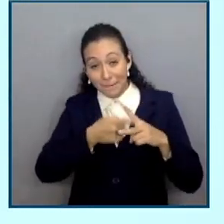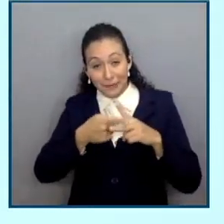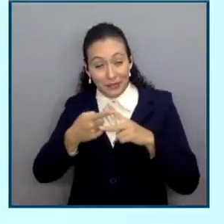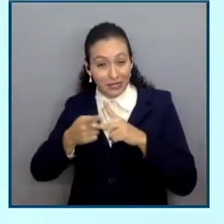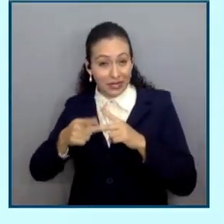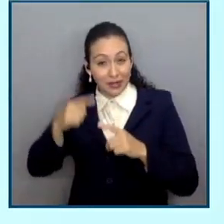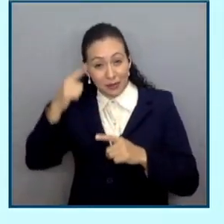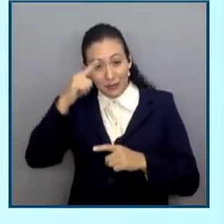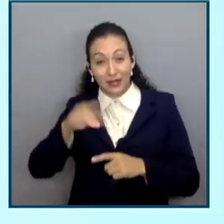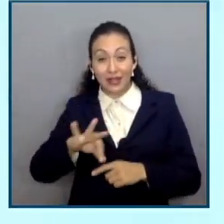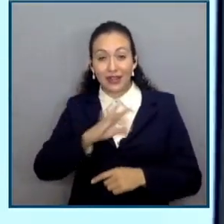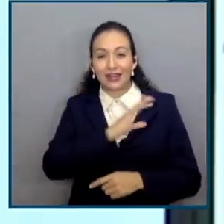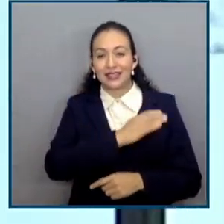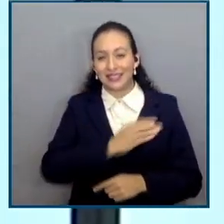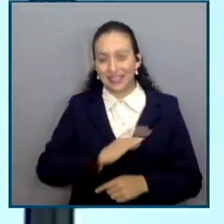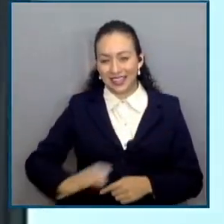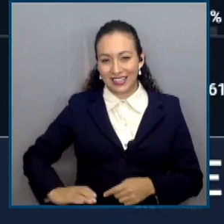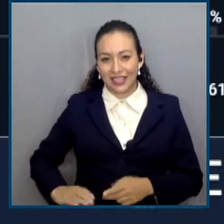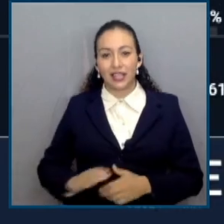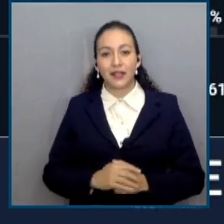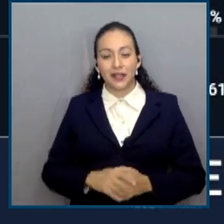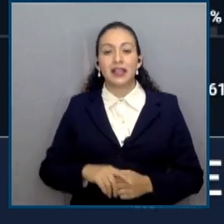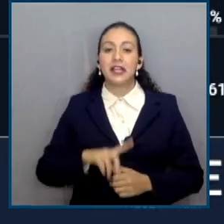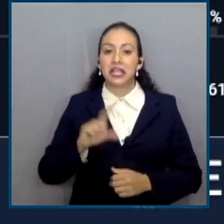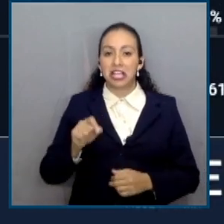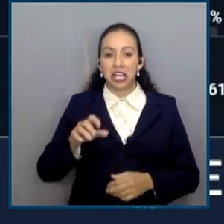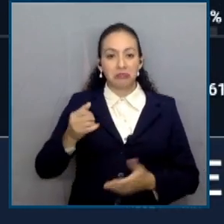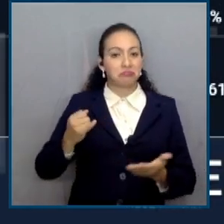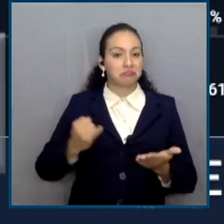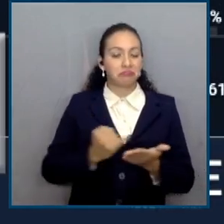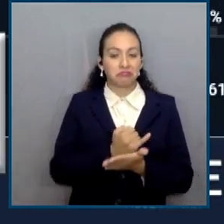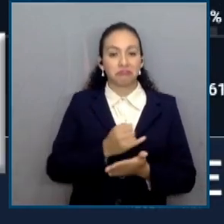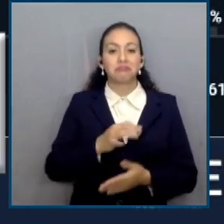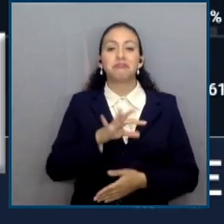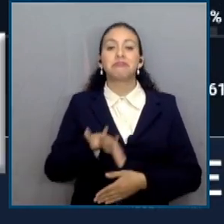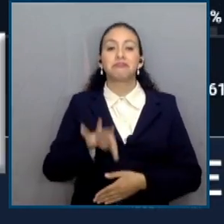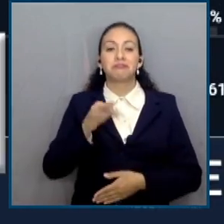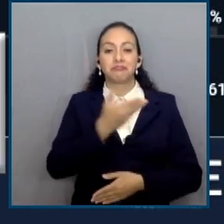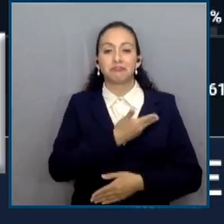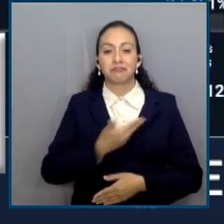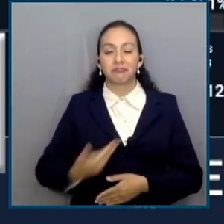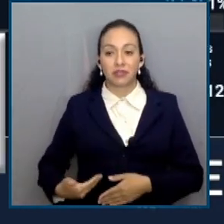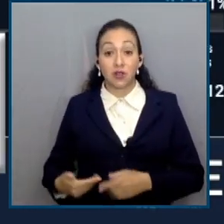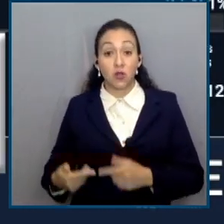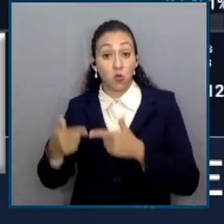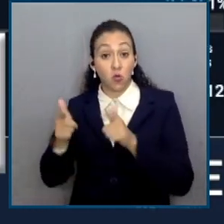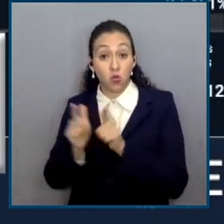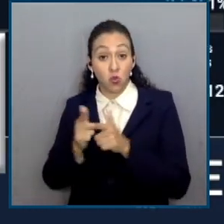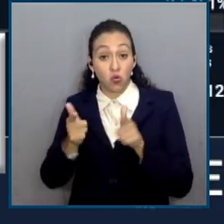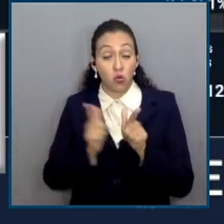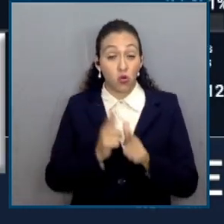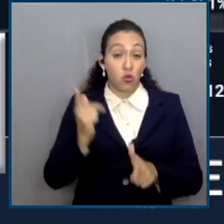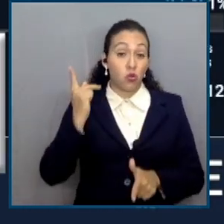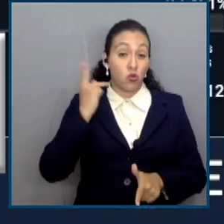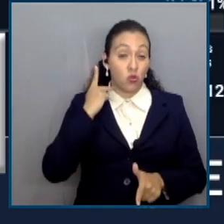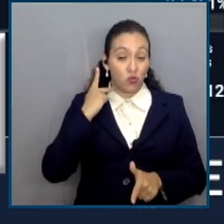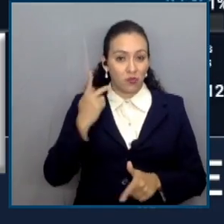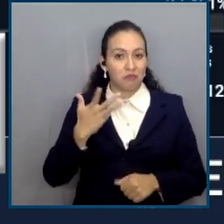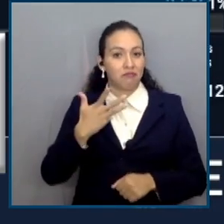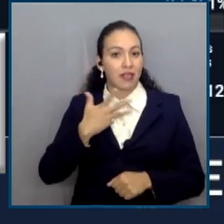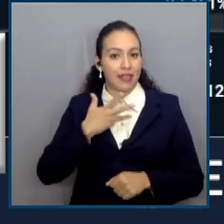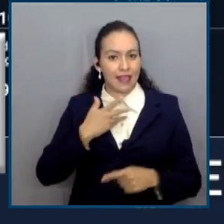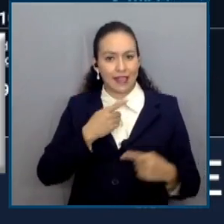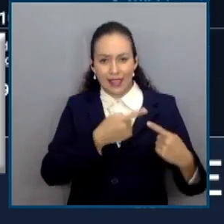el cómputo y se anuncian los resultados finales de la elección, los partidos políticos cuentan con distintos medios de impugnación si